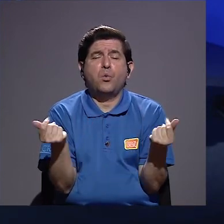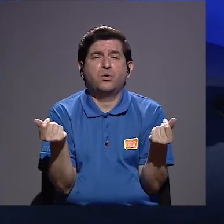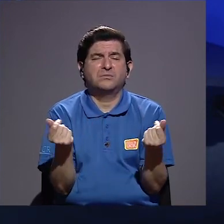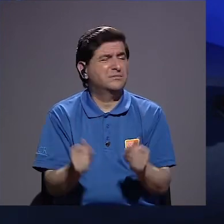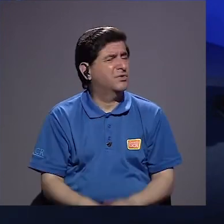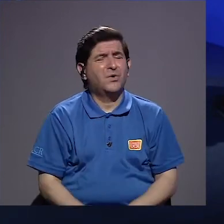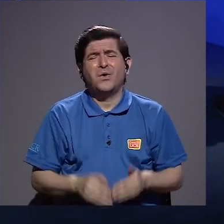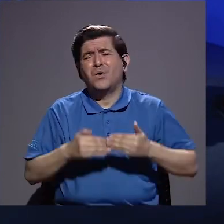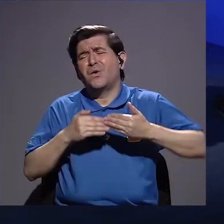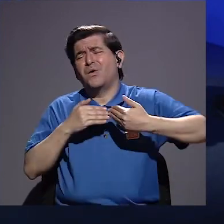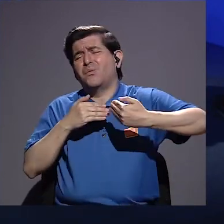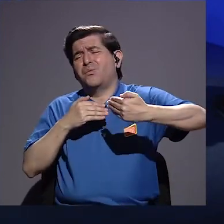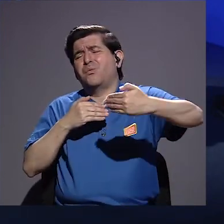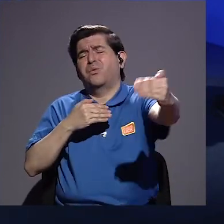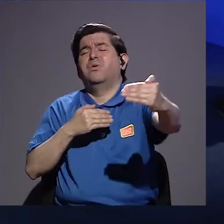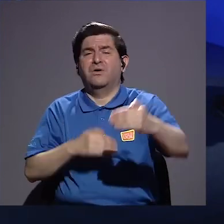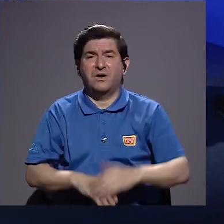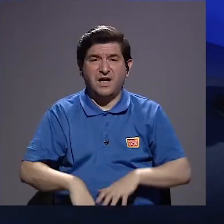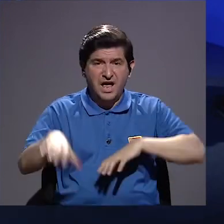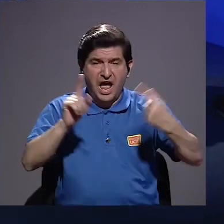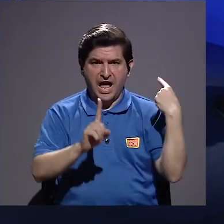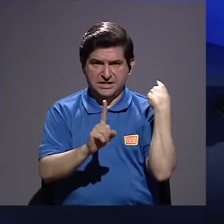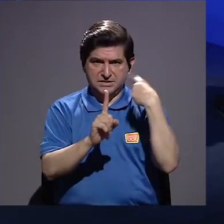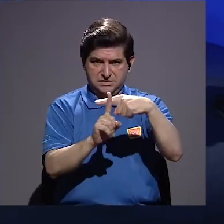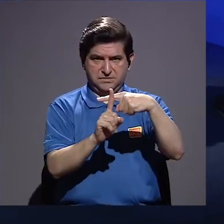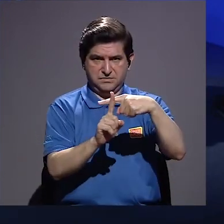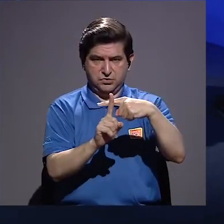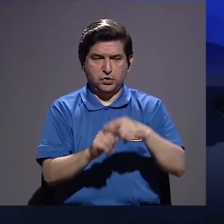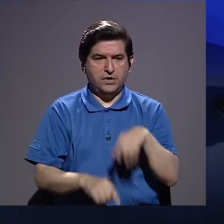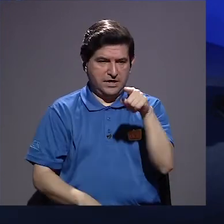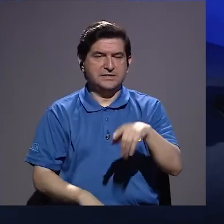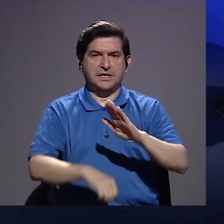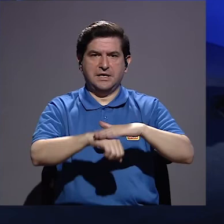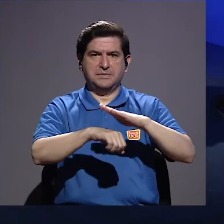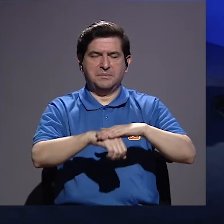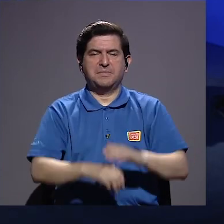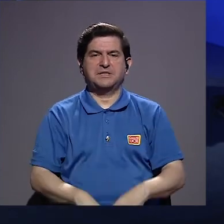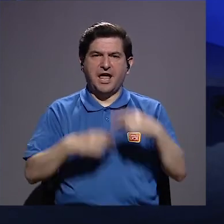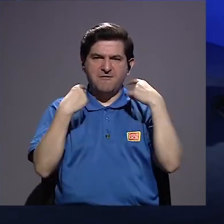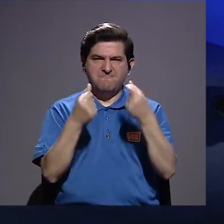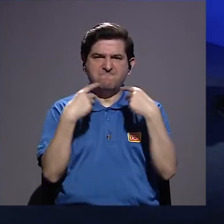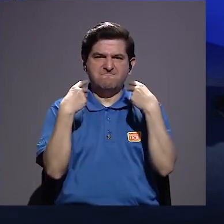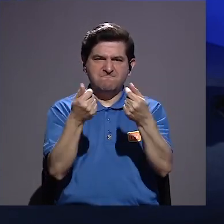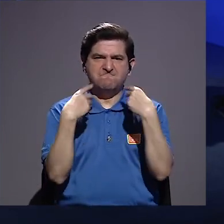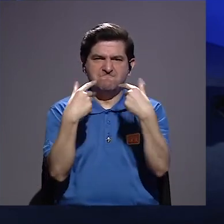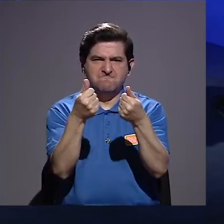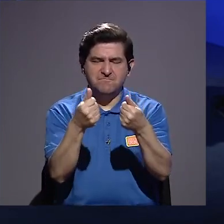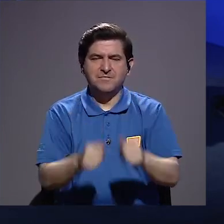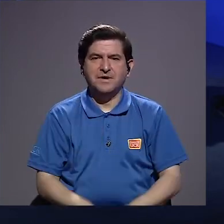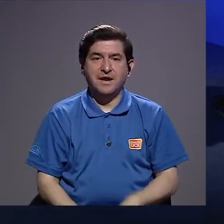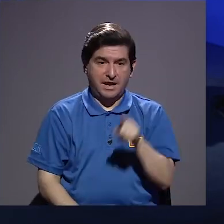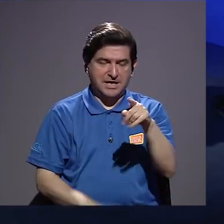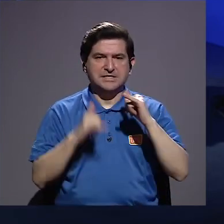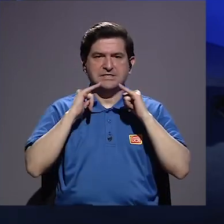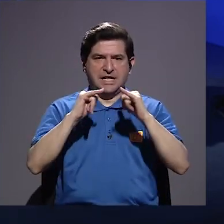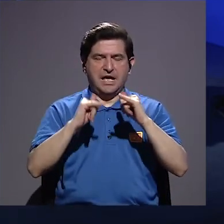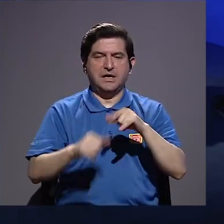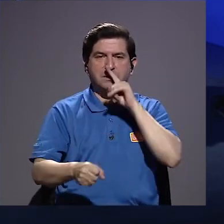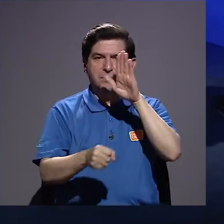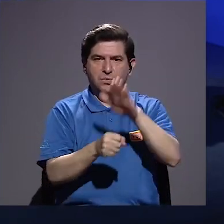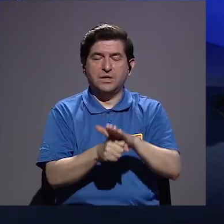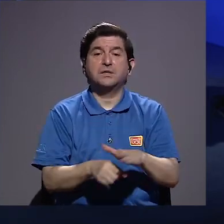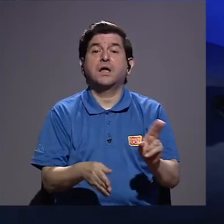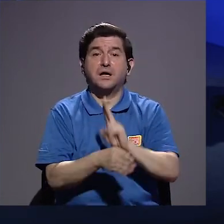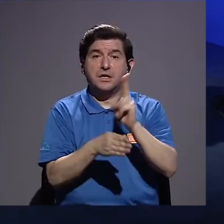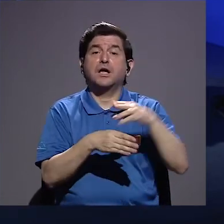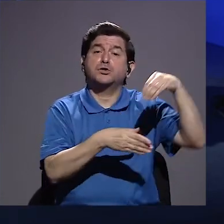sola, se dura muchísimo. Y las acciones afirmativas son acciones para aligerar ese logro de la igualdad,